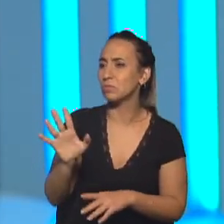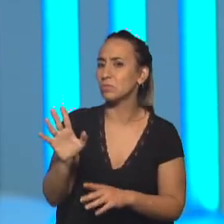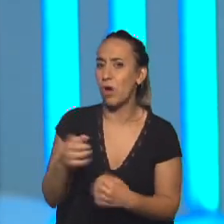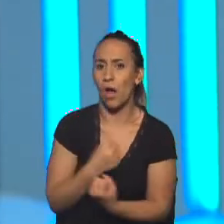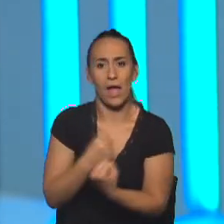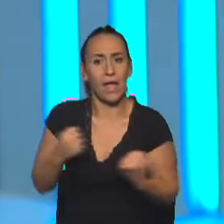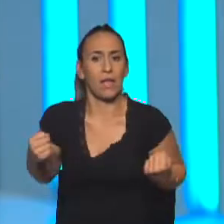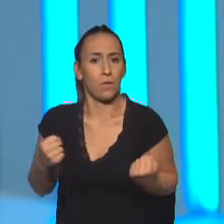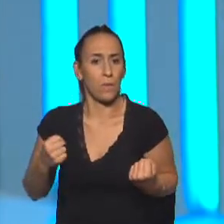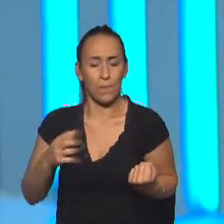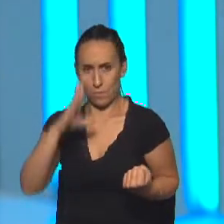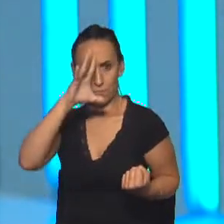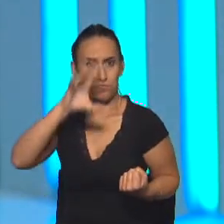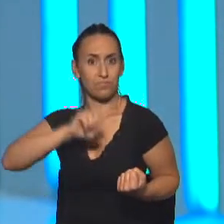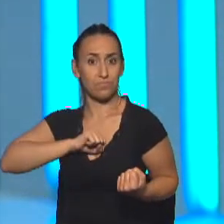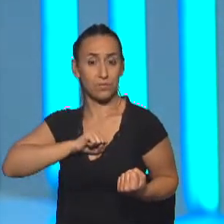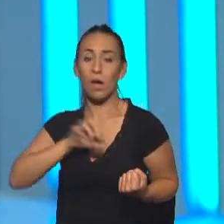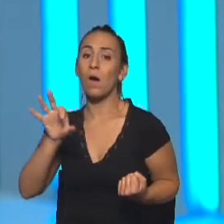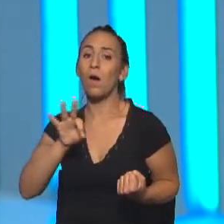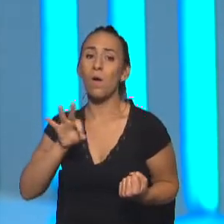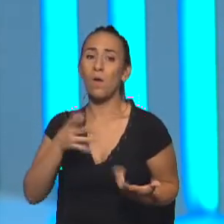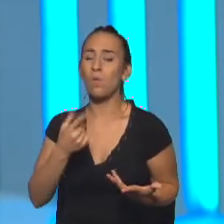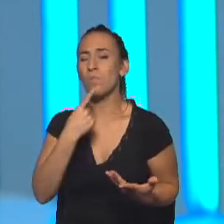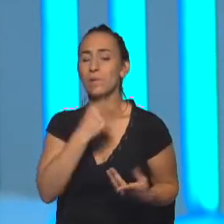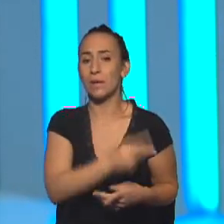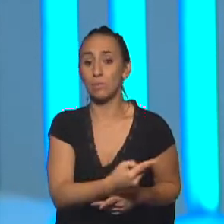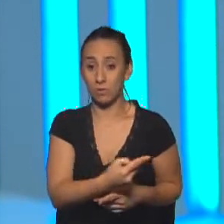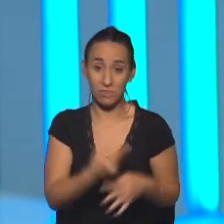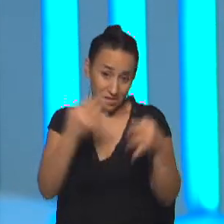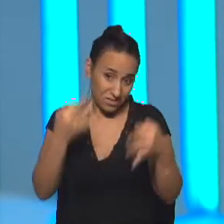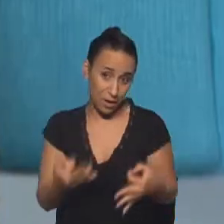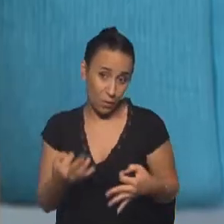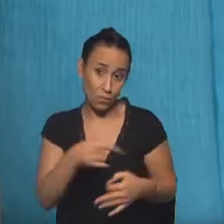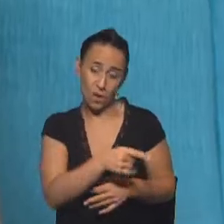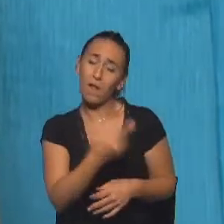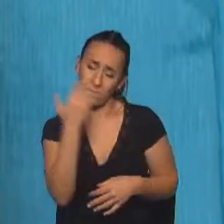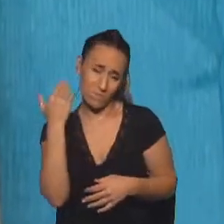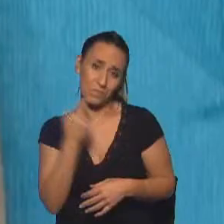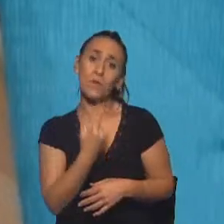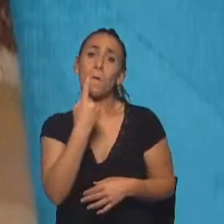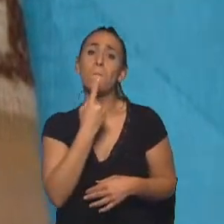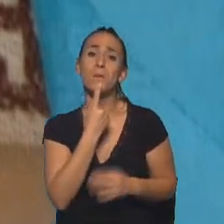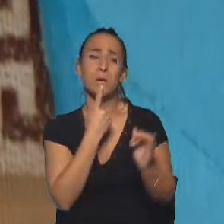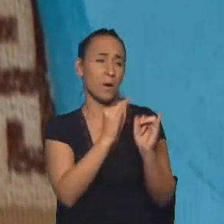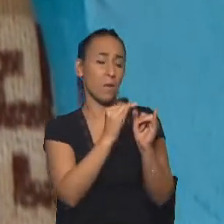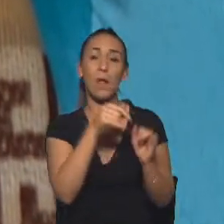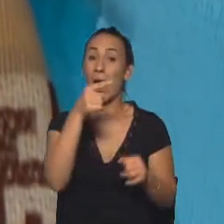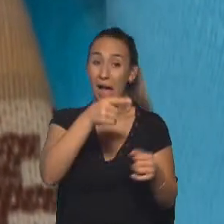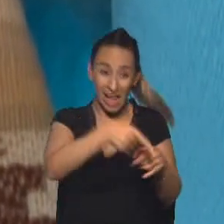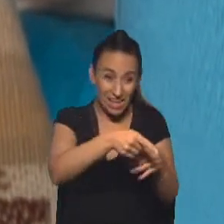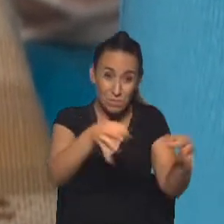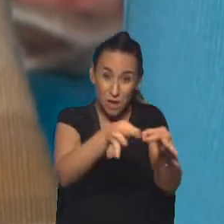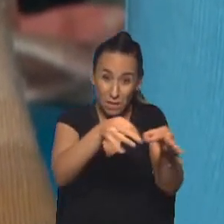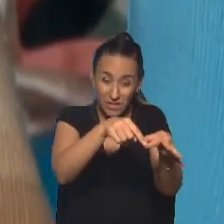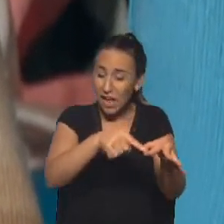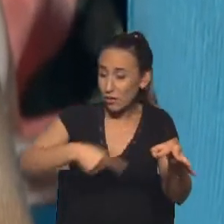quedó en el sol irredente de Malvinas. O todo eso. Seguramente fue un pibe que fue, pero allá todos fueron hombres, defendiendo la